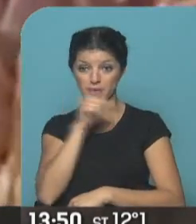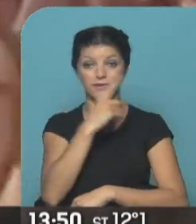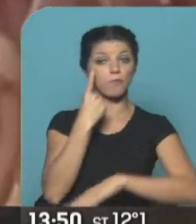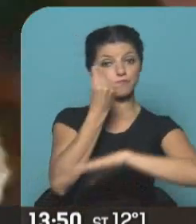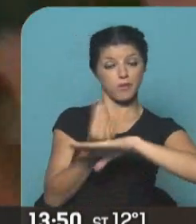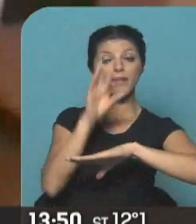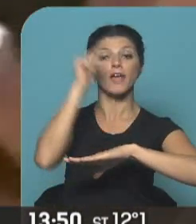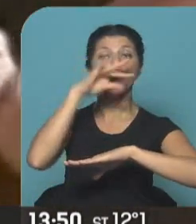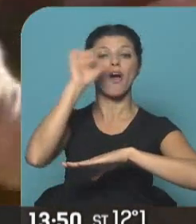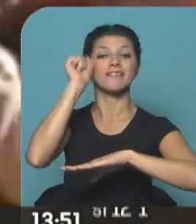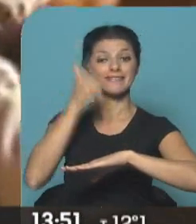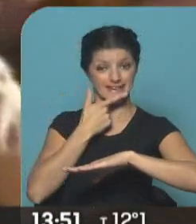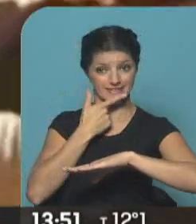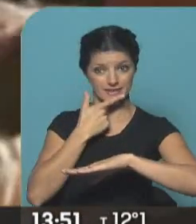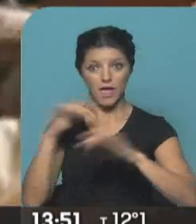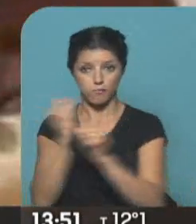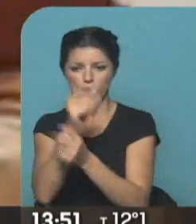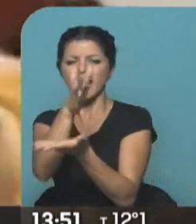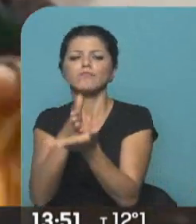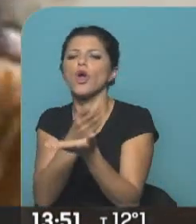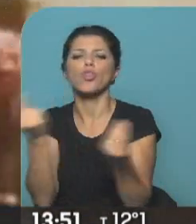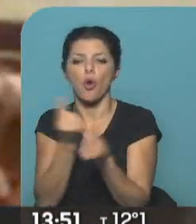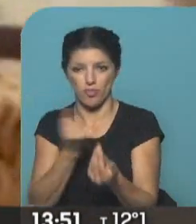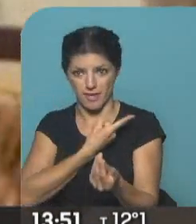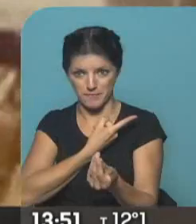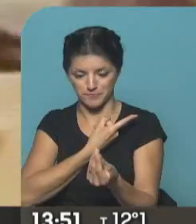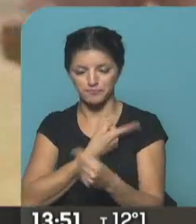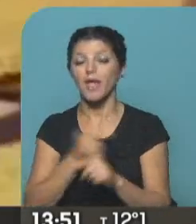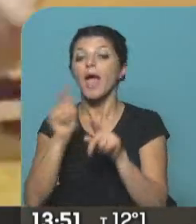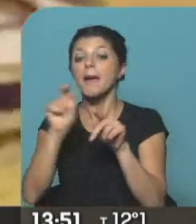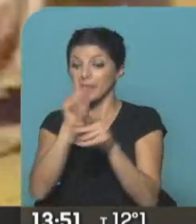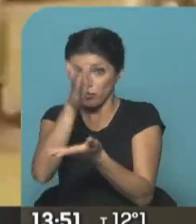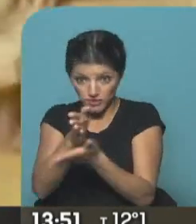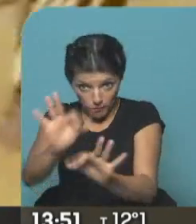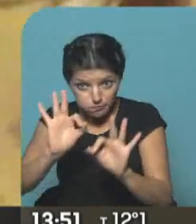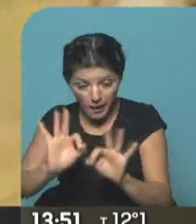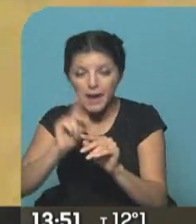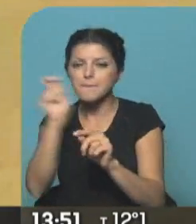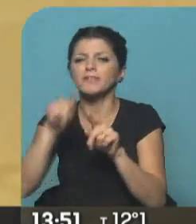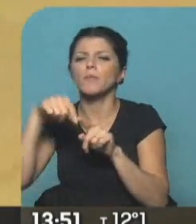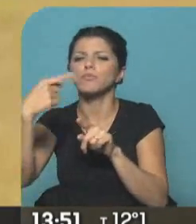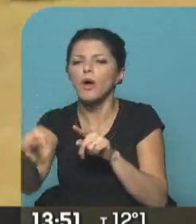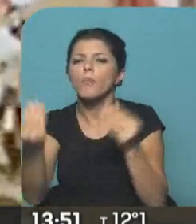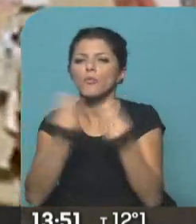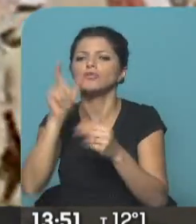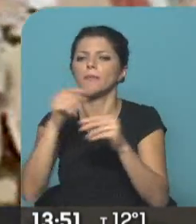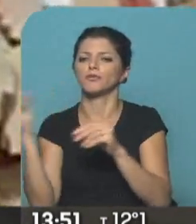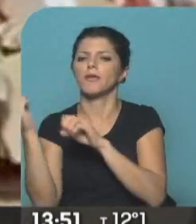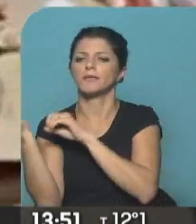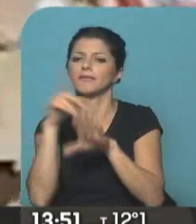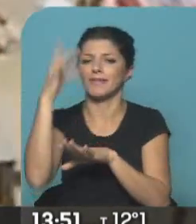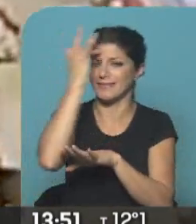Sir Cecil Radcliffe. En los meses siguientes a la partición, se produjeron intercambios masivos de población de